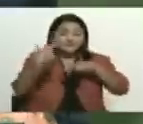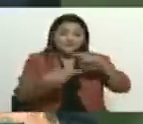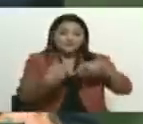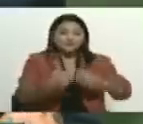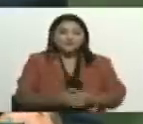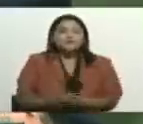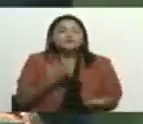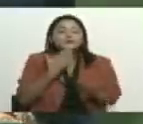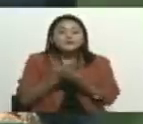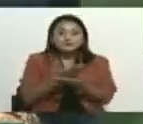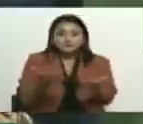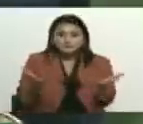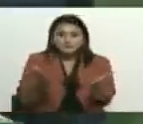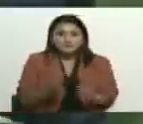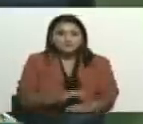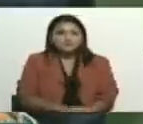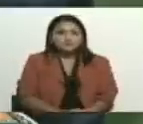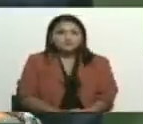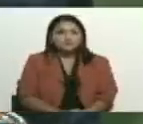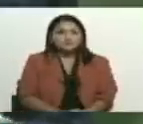revolución. Muchas gracias, señor presidente.